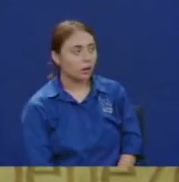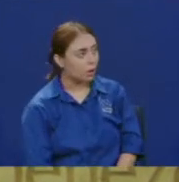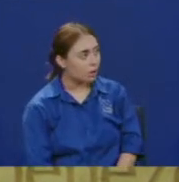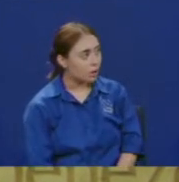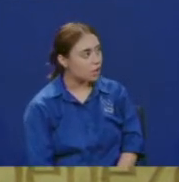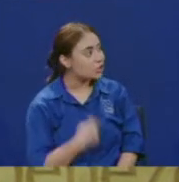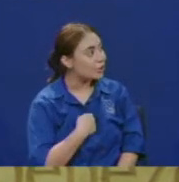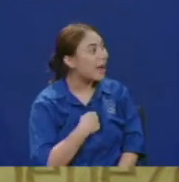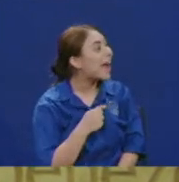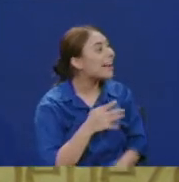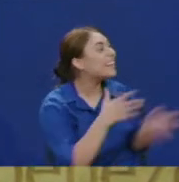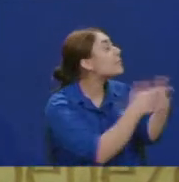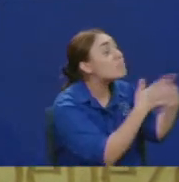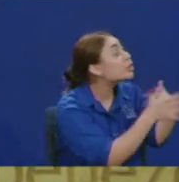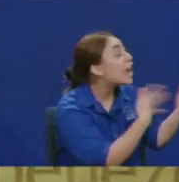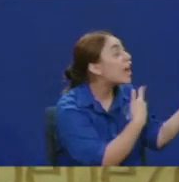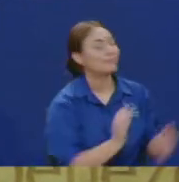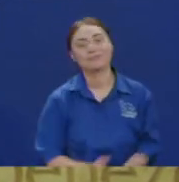¿Qué te importa, Ale?